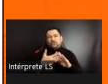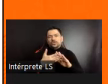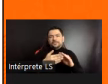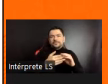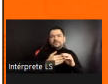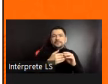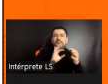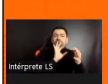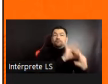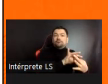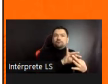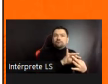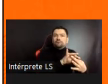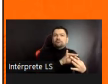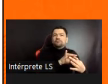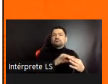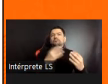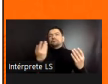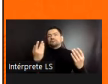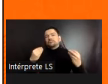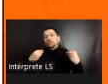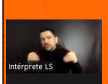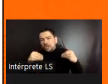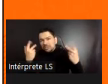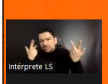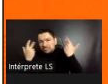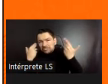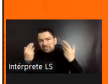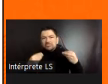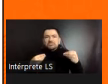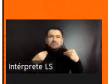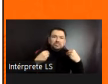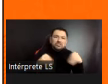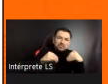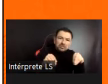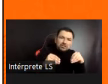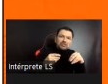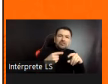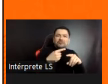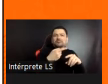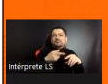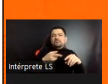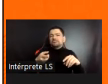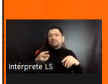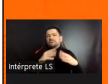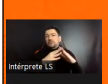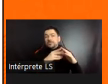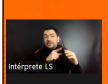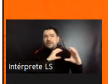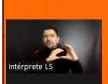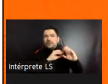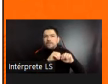barberías, ayudando a diseminar la comunicación, haciendo hubs comunitarios para